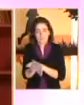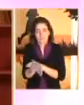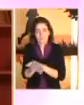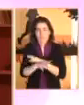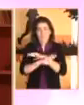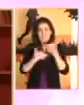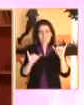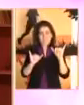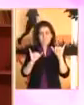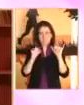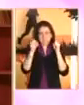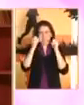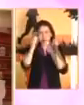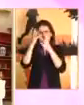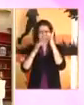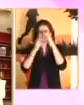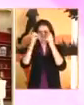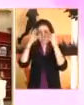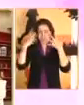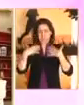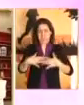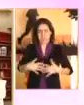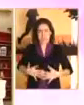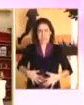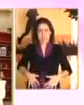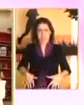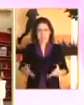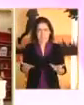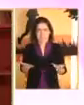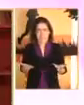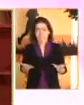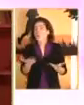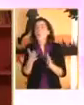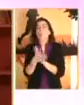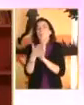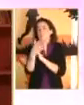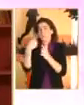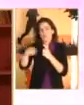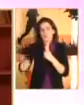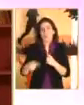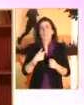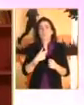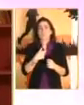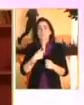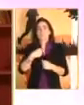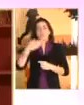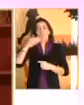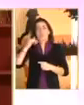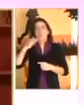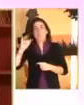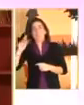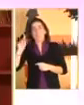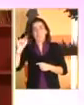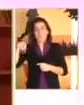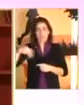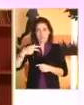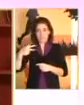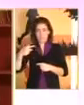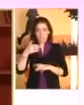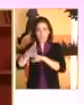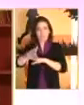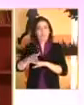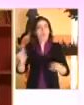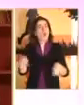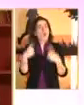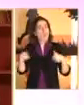contar solamente el una olor, anécdota, ¿verdad? No solamente el la cafetería. Yo fui a un concierto, al concierto de B.B. King que estuvo aquí en Valladolid, sí. Que me llevé